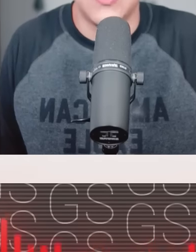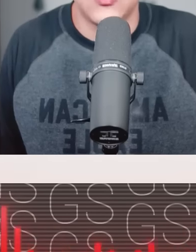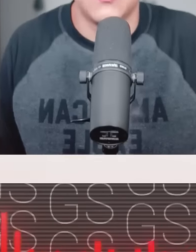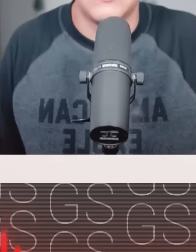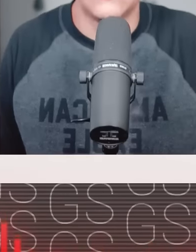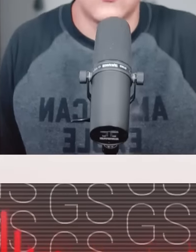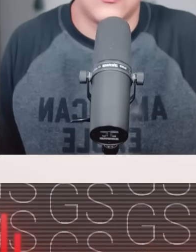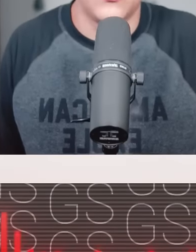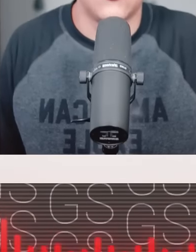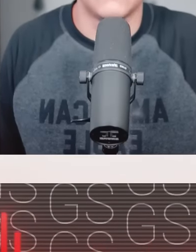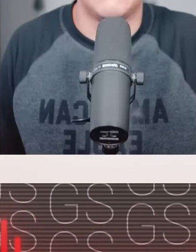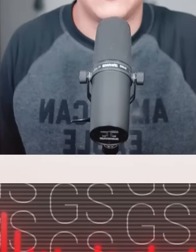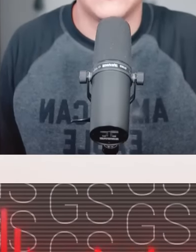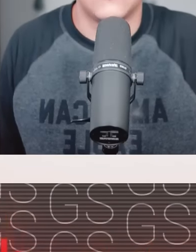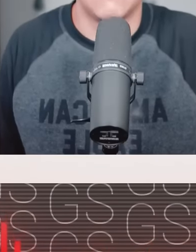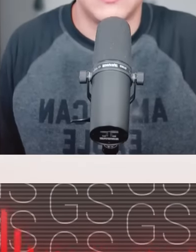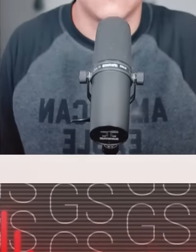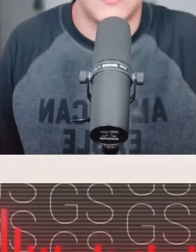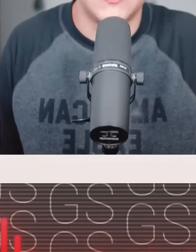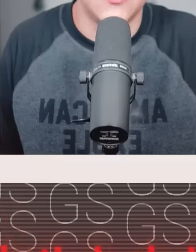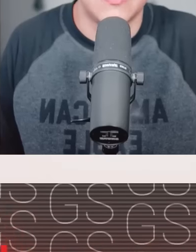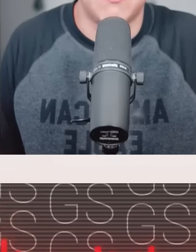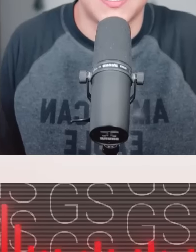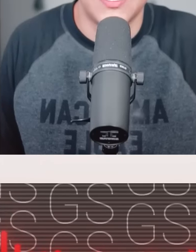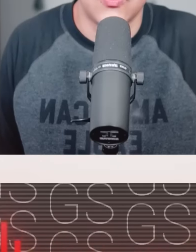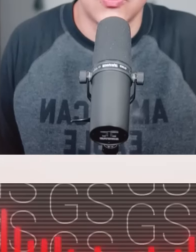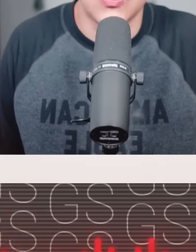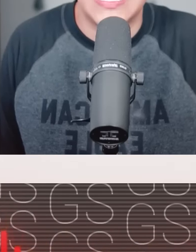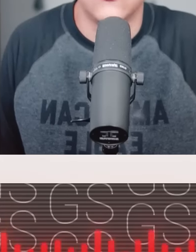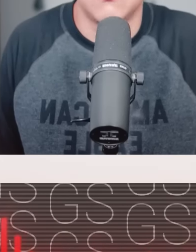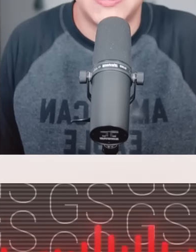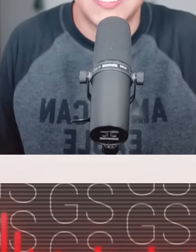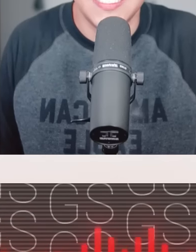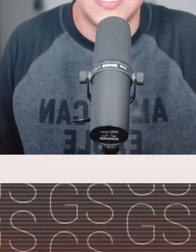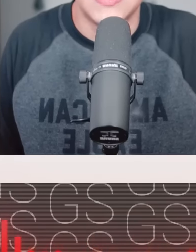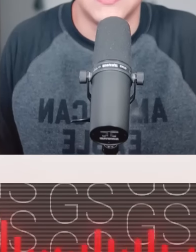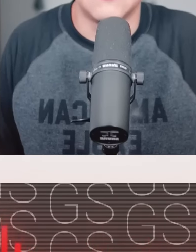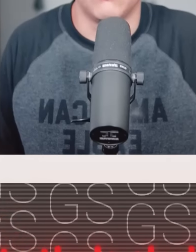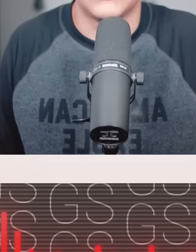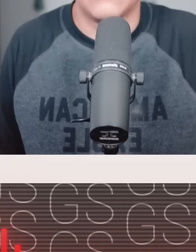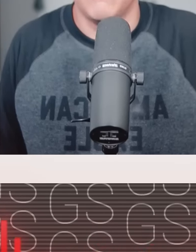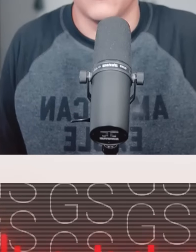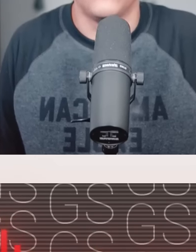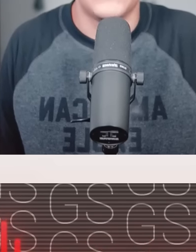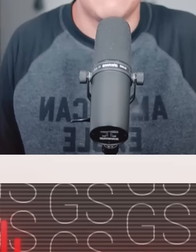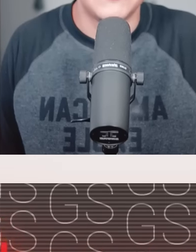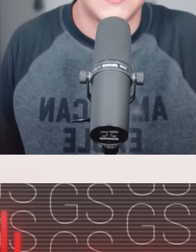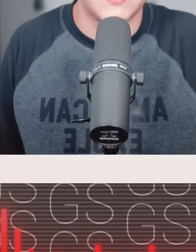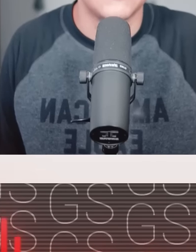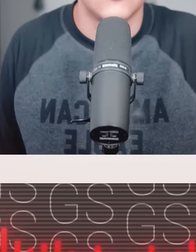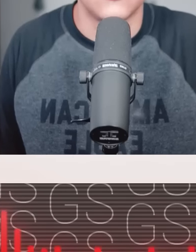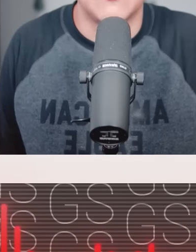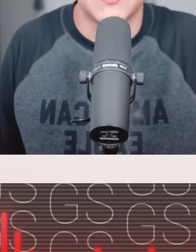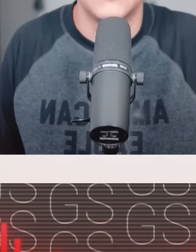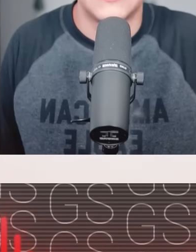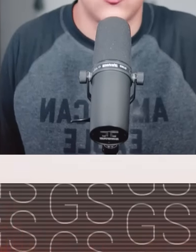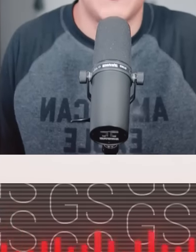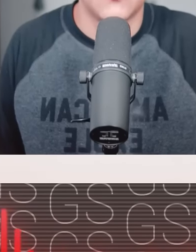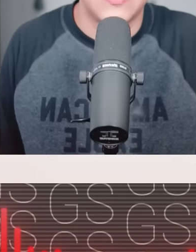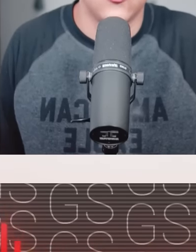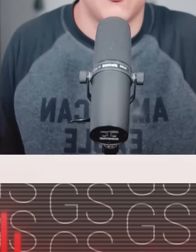bueno, a dicho evento acudieron los familiares de los mineros fallecidos en Pasta de Conchos en 2006, quienes se mostraron profundamente agradecidos con el